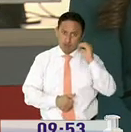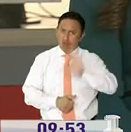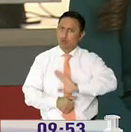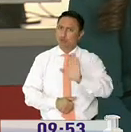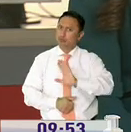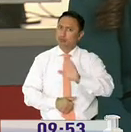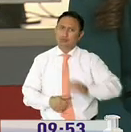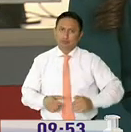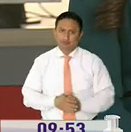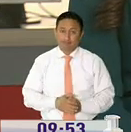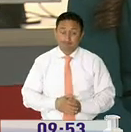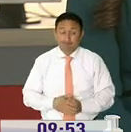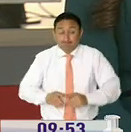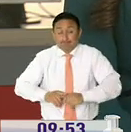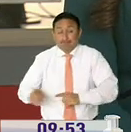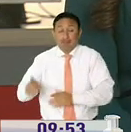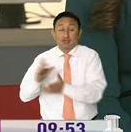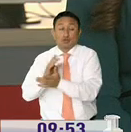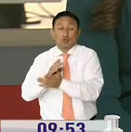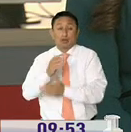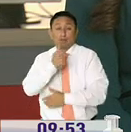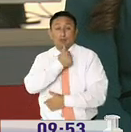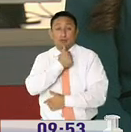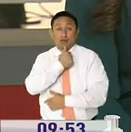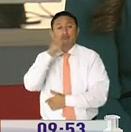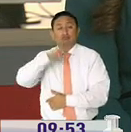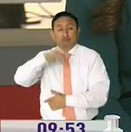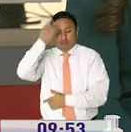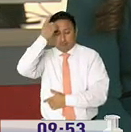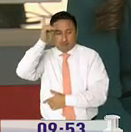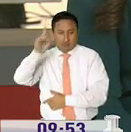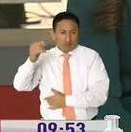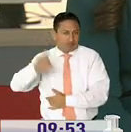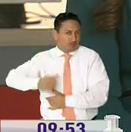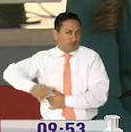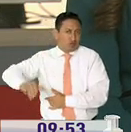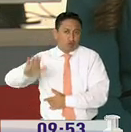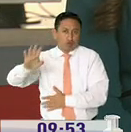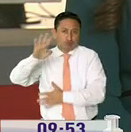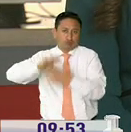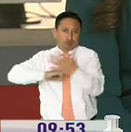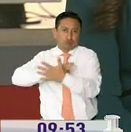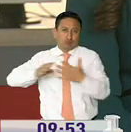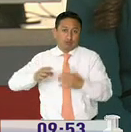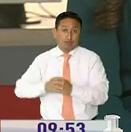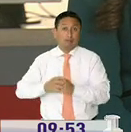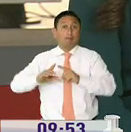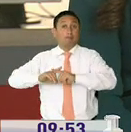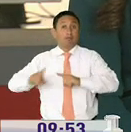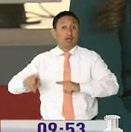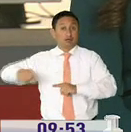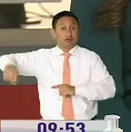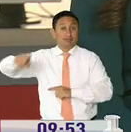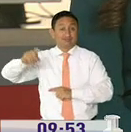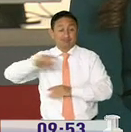sistema fiscal, mientras que en las unidades particulares hay la disposición de seguir con el cronograma siempre que